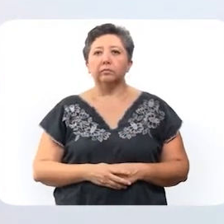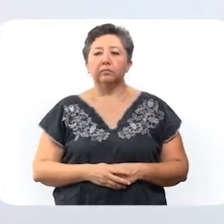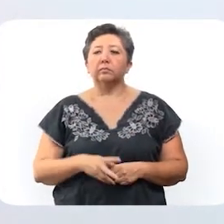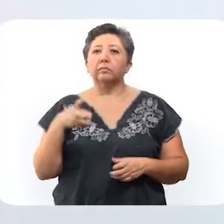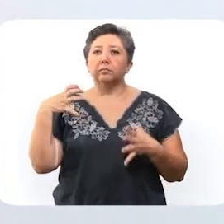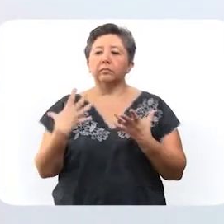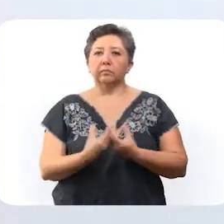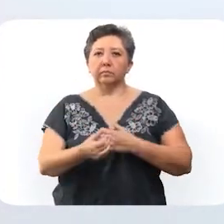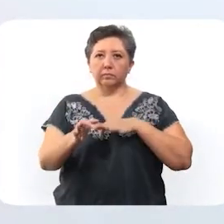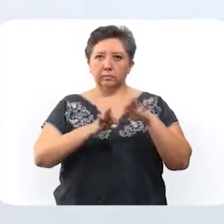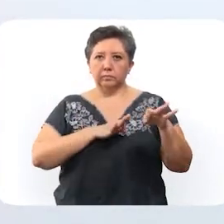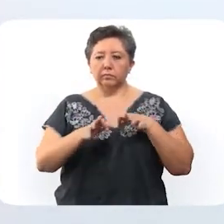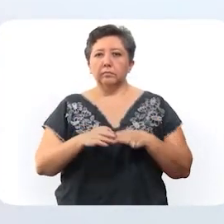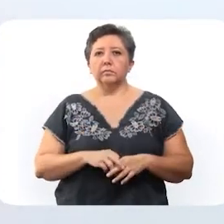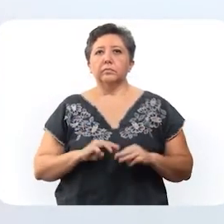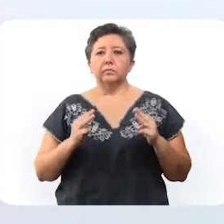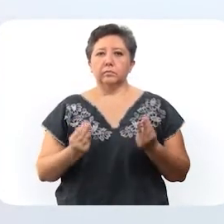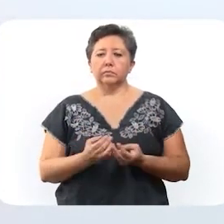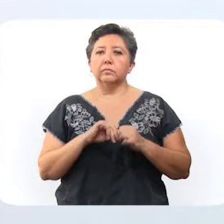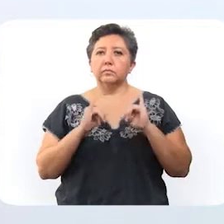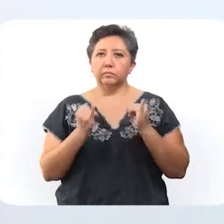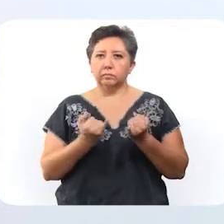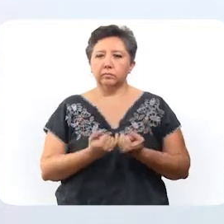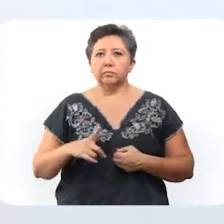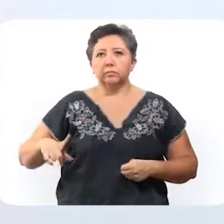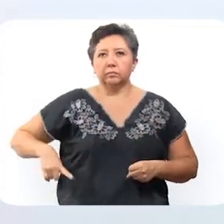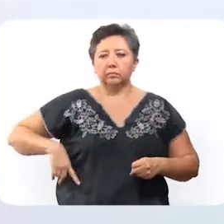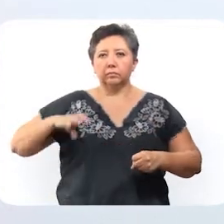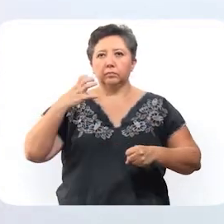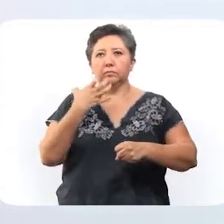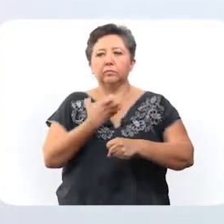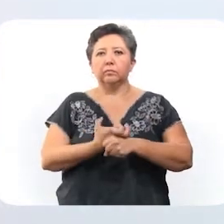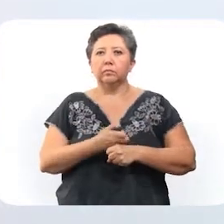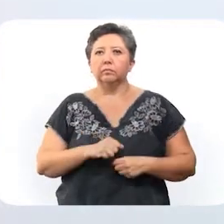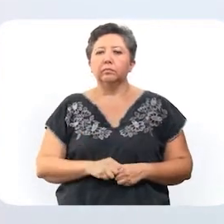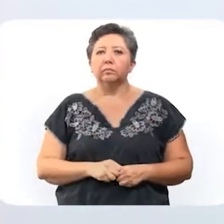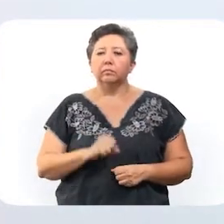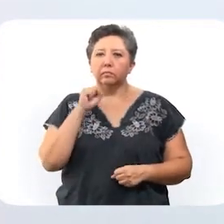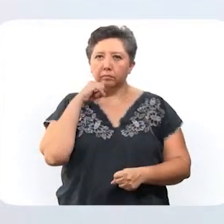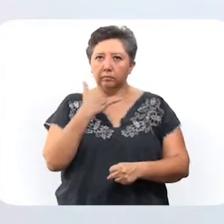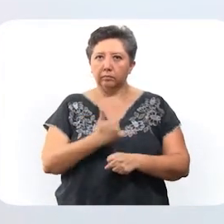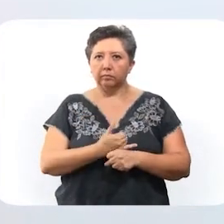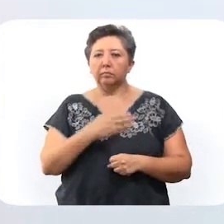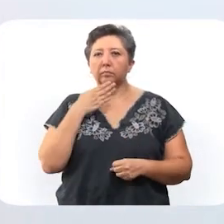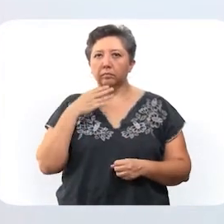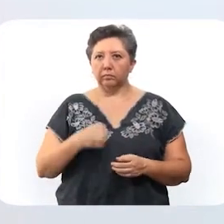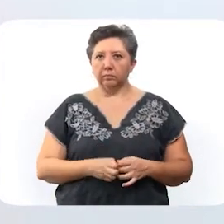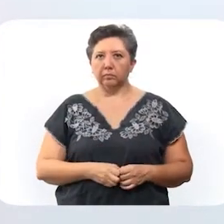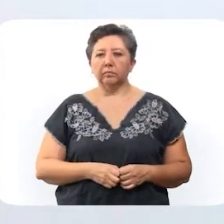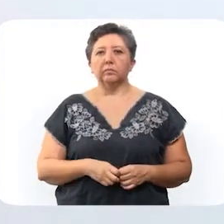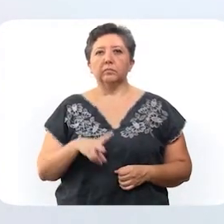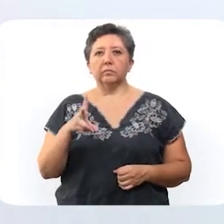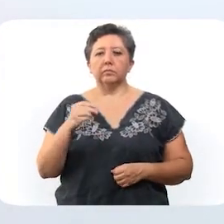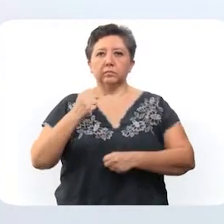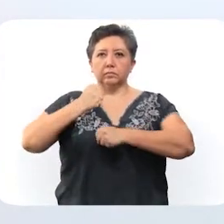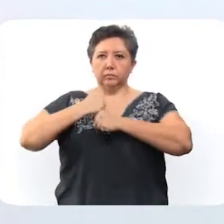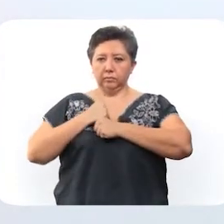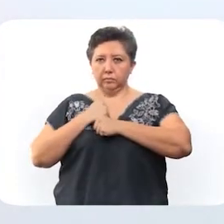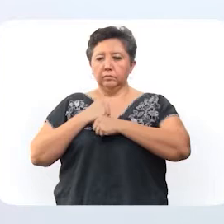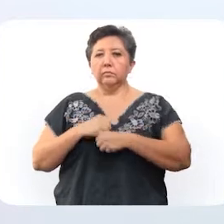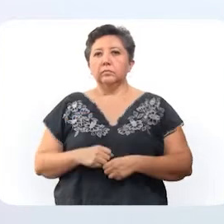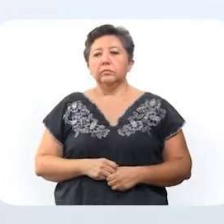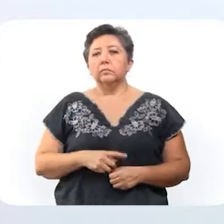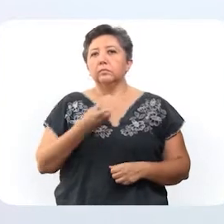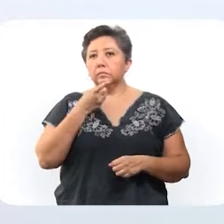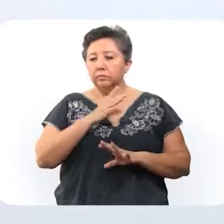Estamos trabajando de manera conjunta el Gobierno del Estado, la Secretaría del Bienestar y las Fuerzas Armadas.